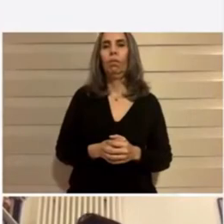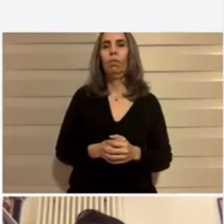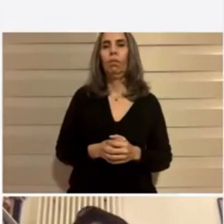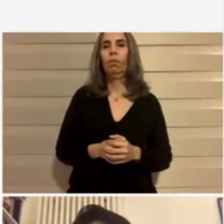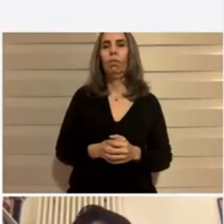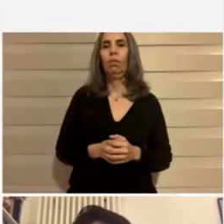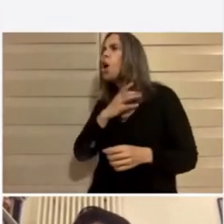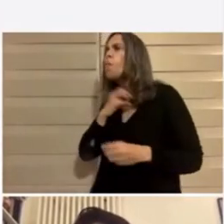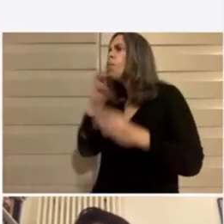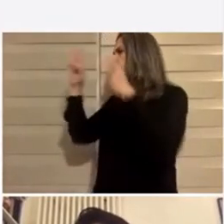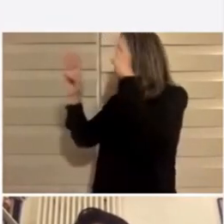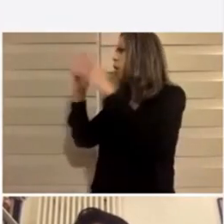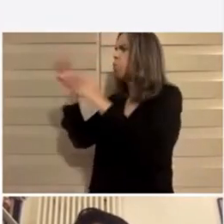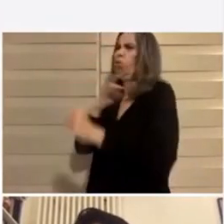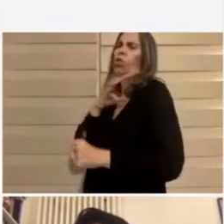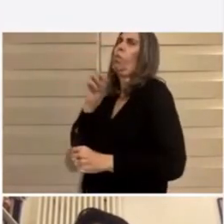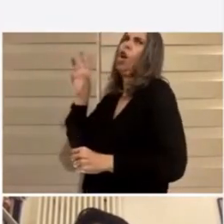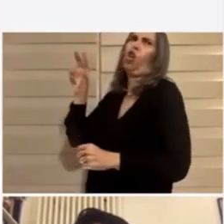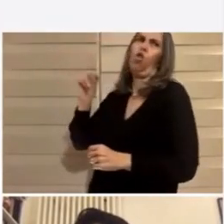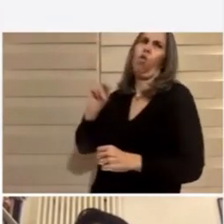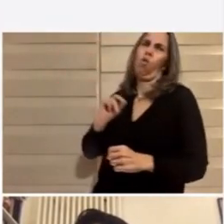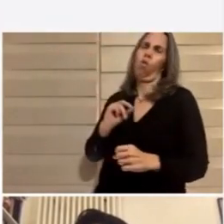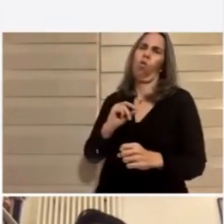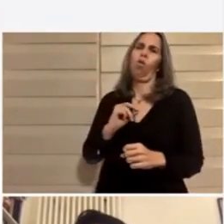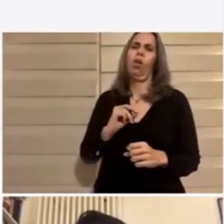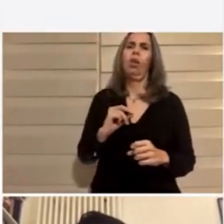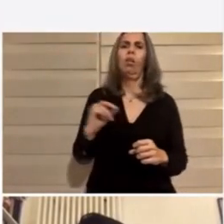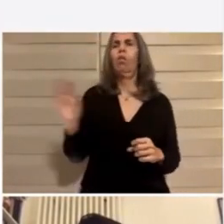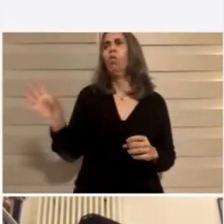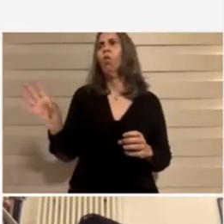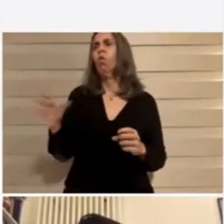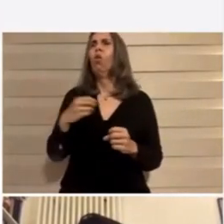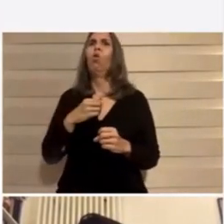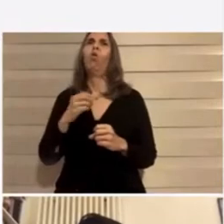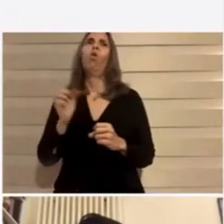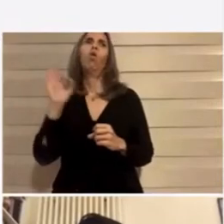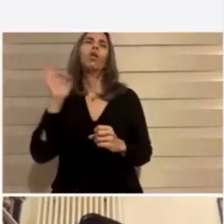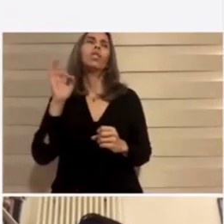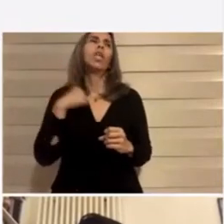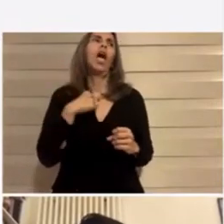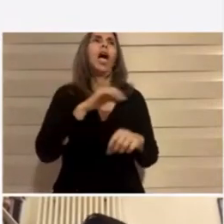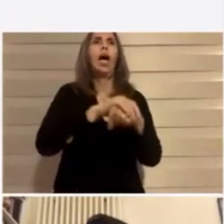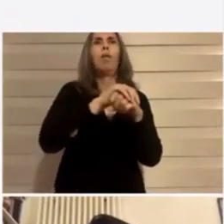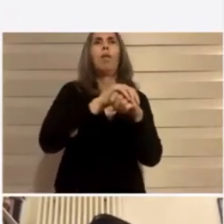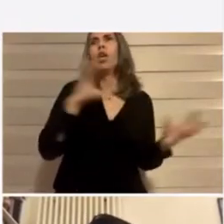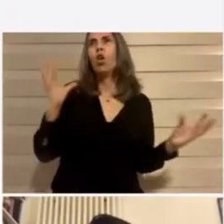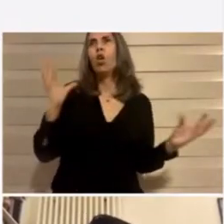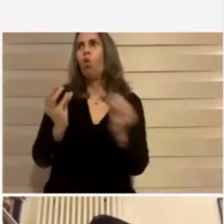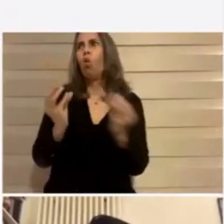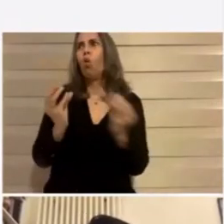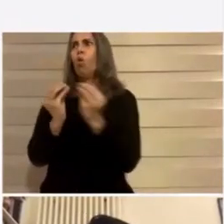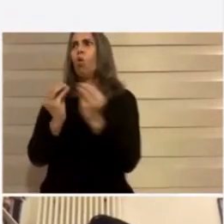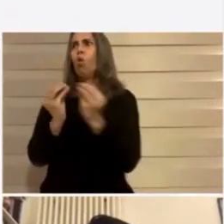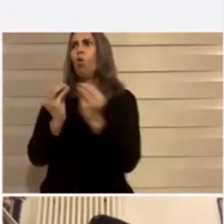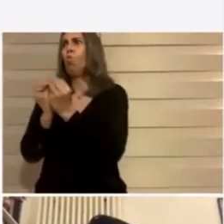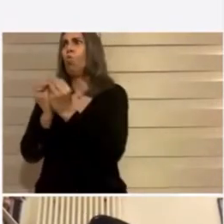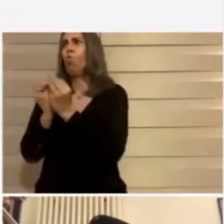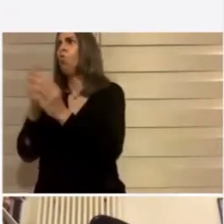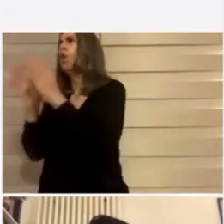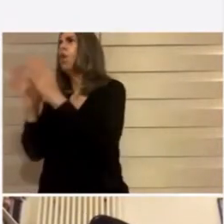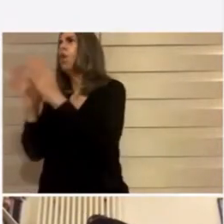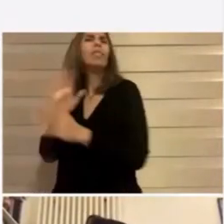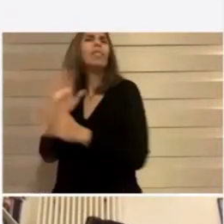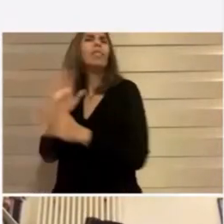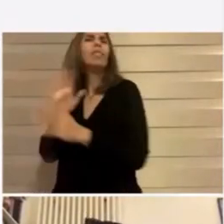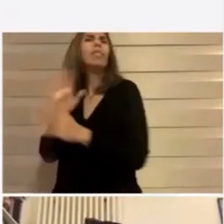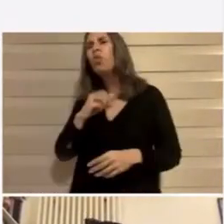una amiga o con un amigo y si no lo hago bien, hay que aventarse a hacer las cosas. Fíjense que Lolita dijo, los museos son espacios de